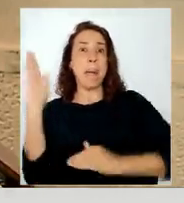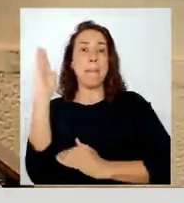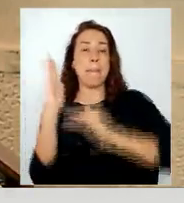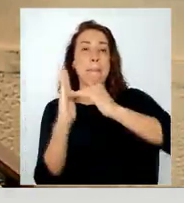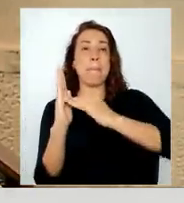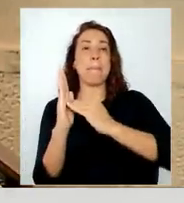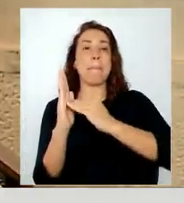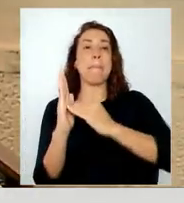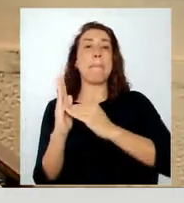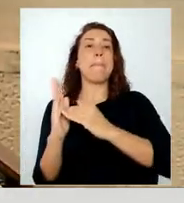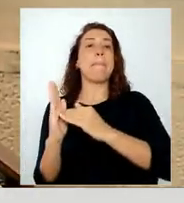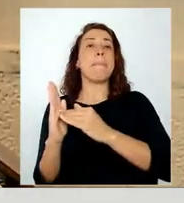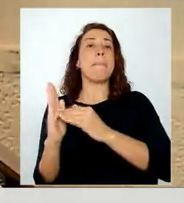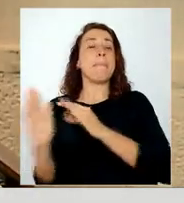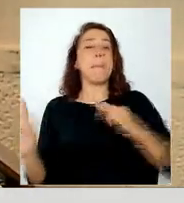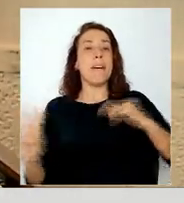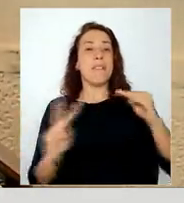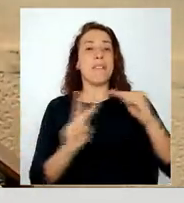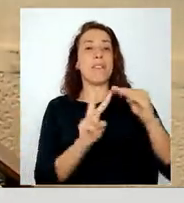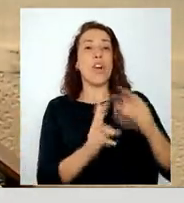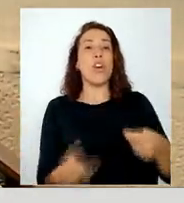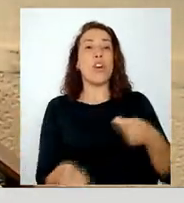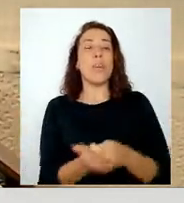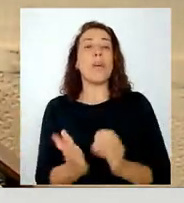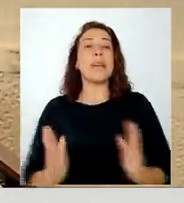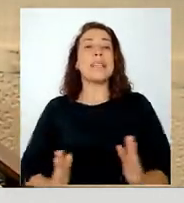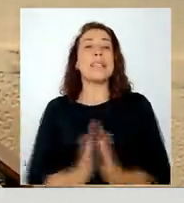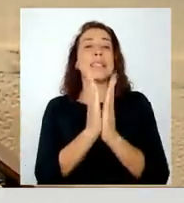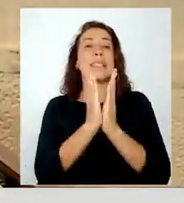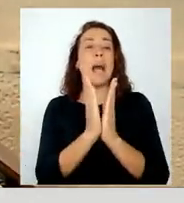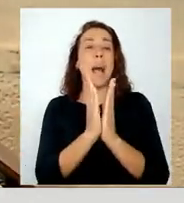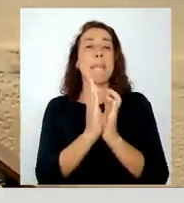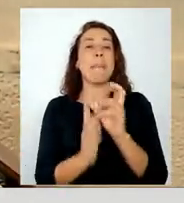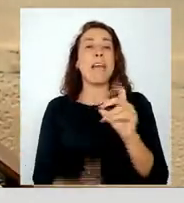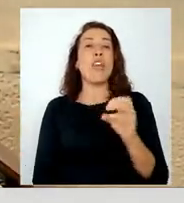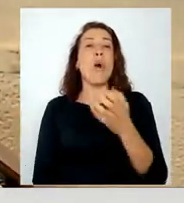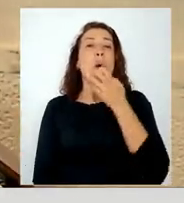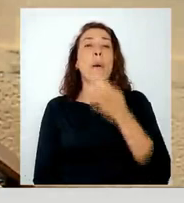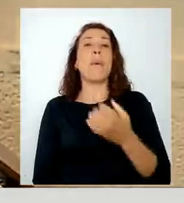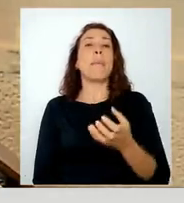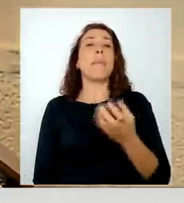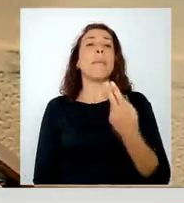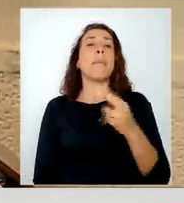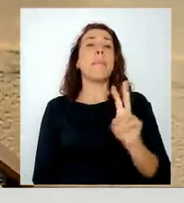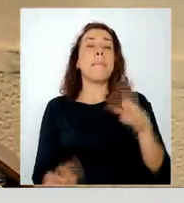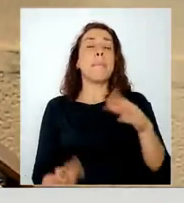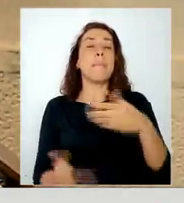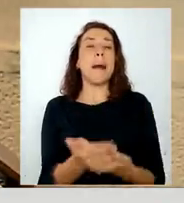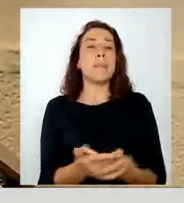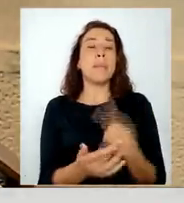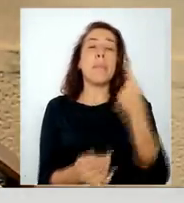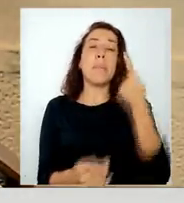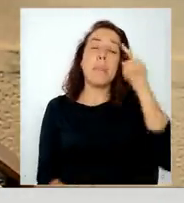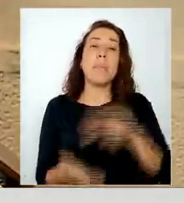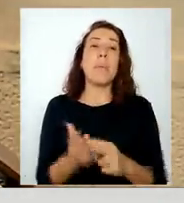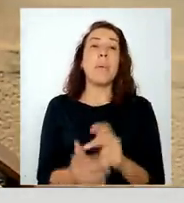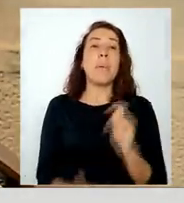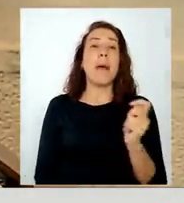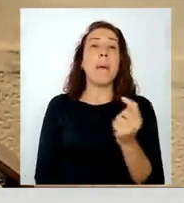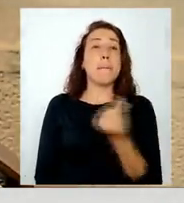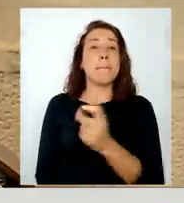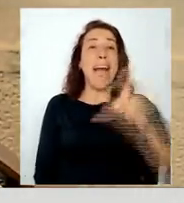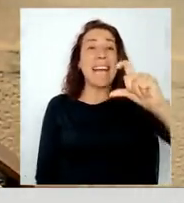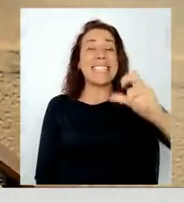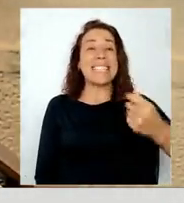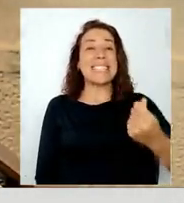compró en San Pedro de La Paz pero Viene otro caso curioso pues pagaron un sobreprecio de cerca de